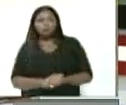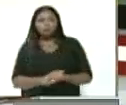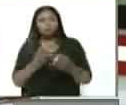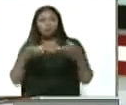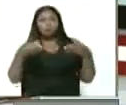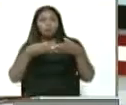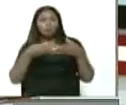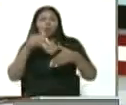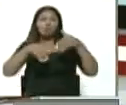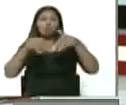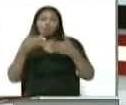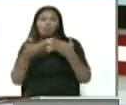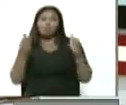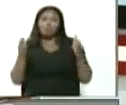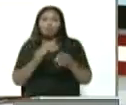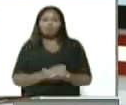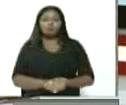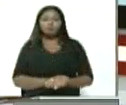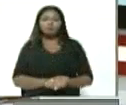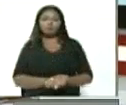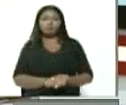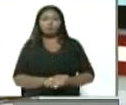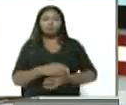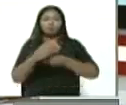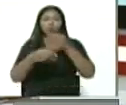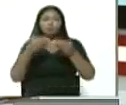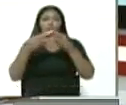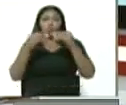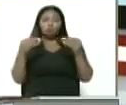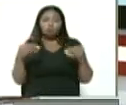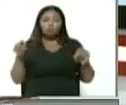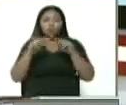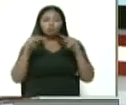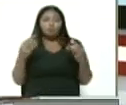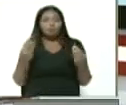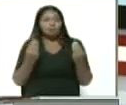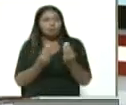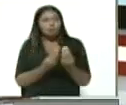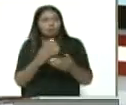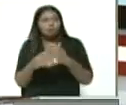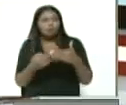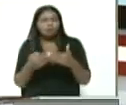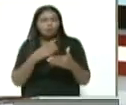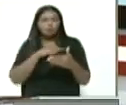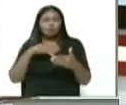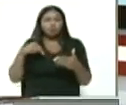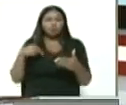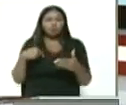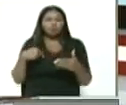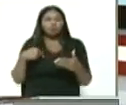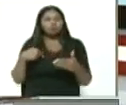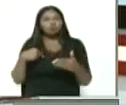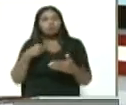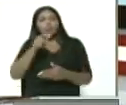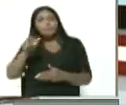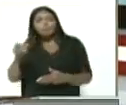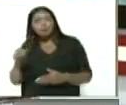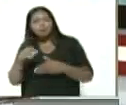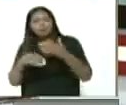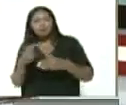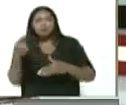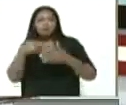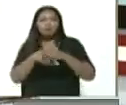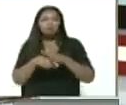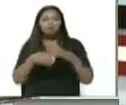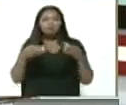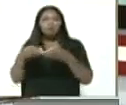electorales están dispuestas como ha sido toda esa ese acompañamiento que ha llevado las personas que van a estar dentro de las